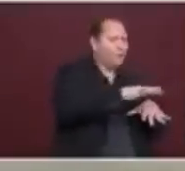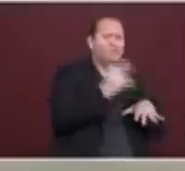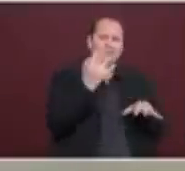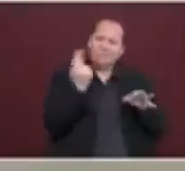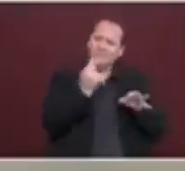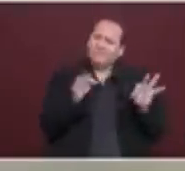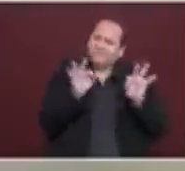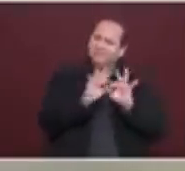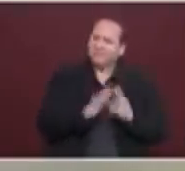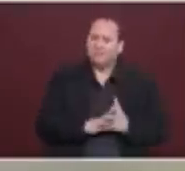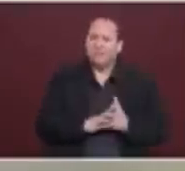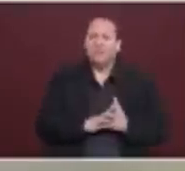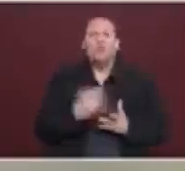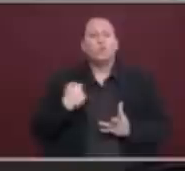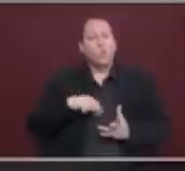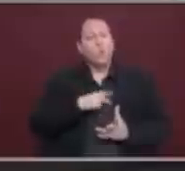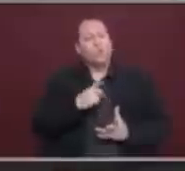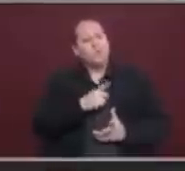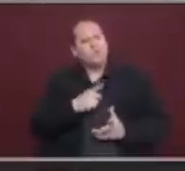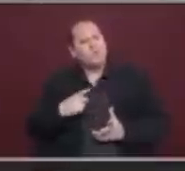tenemos que hacer